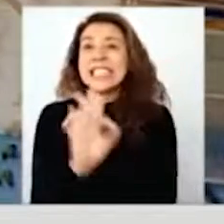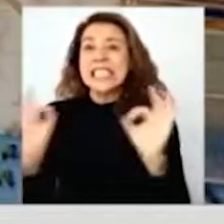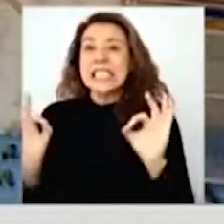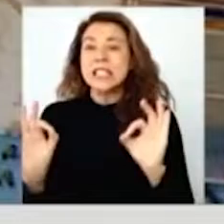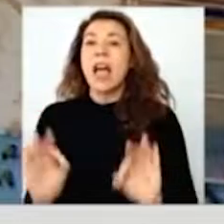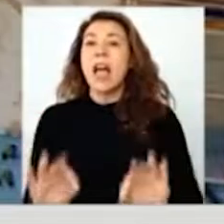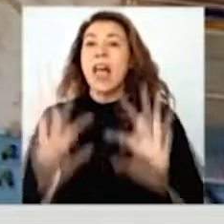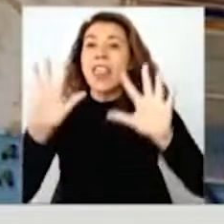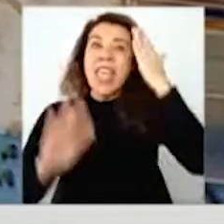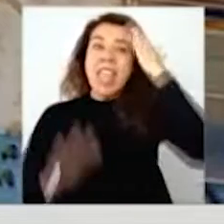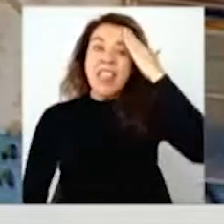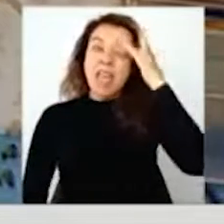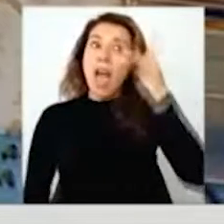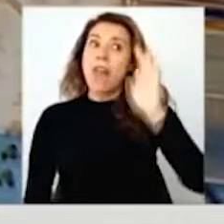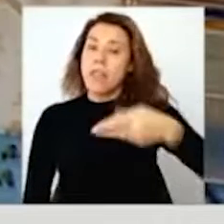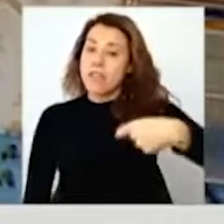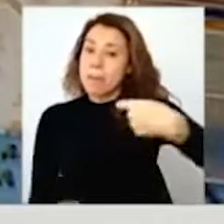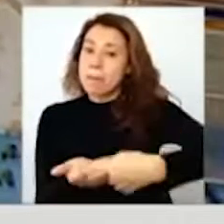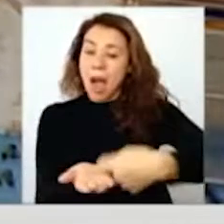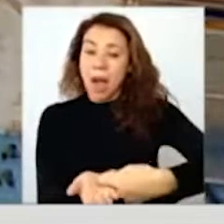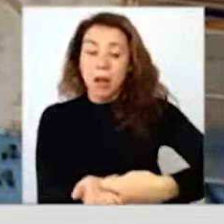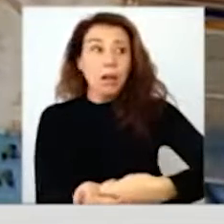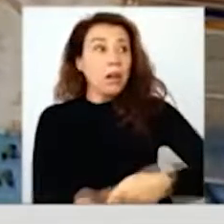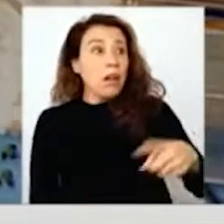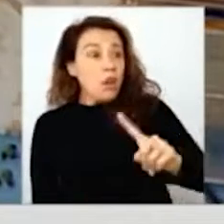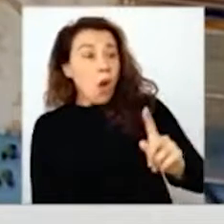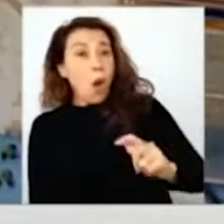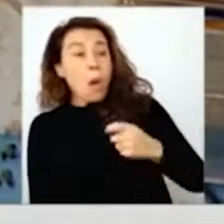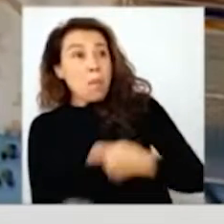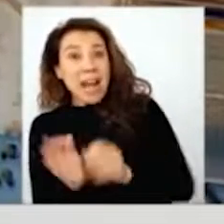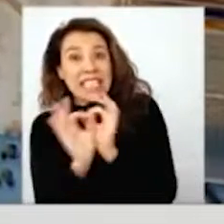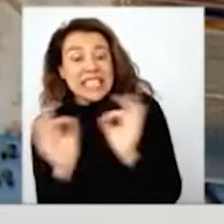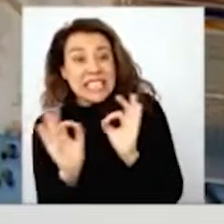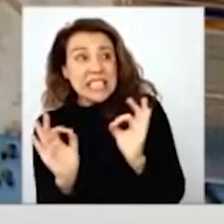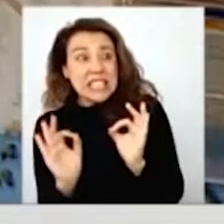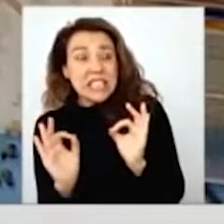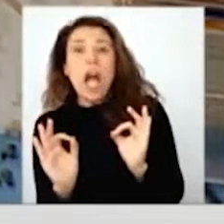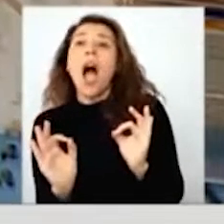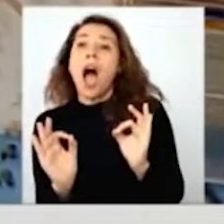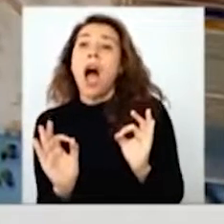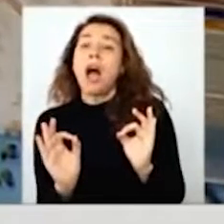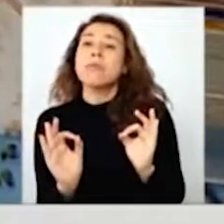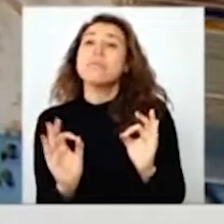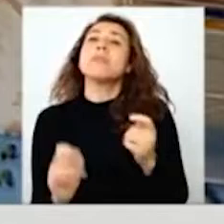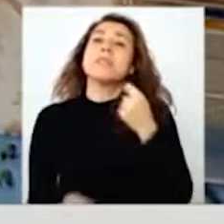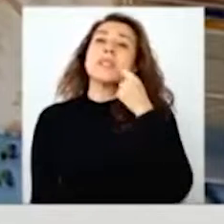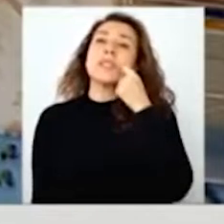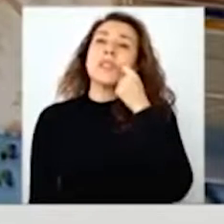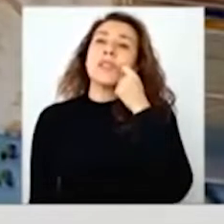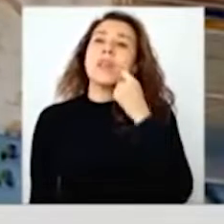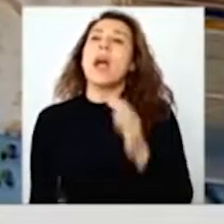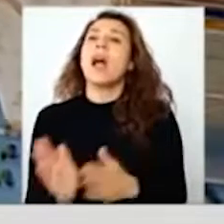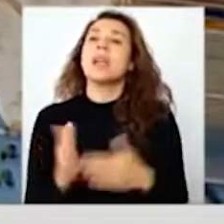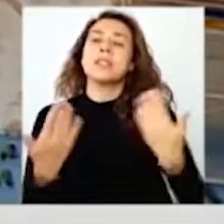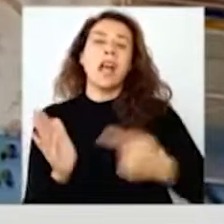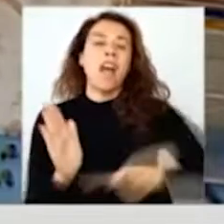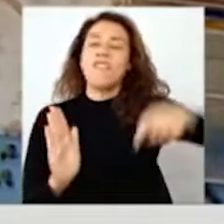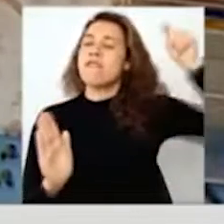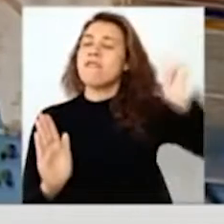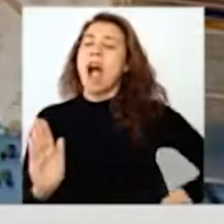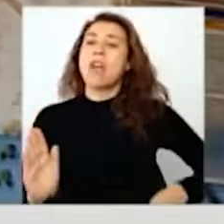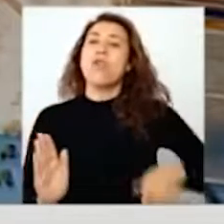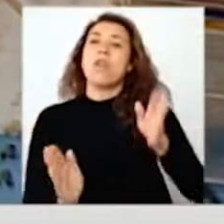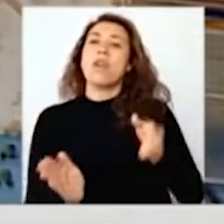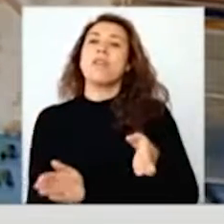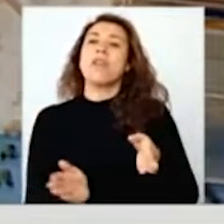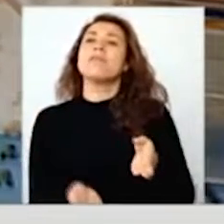si no paga evidentemente se entiende como sentencia la demanda y eso quiere decir que